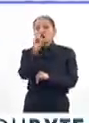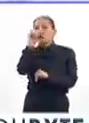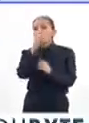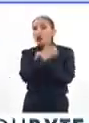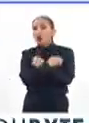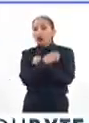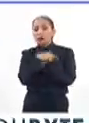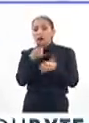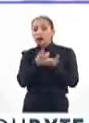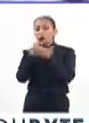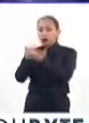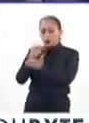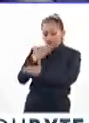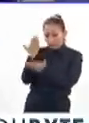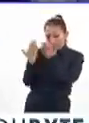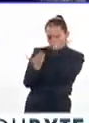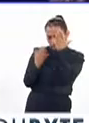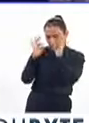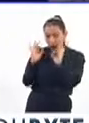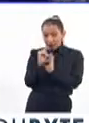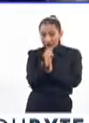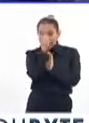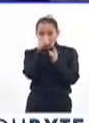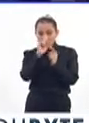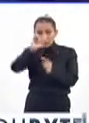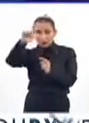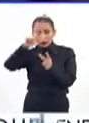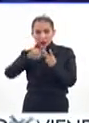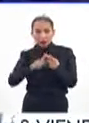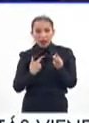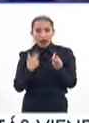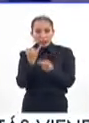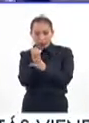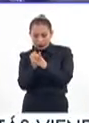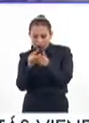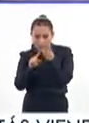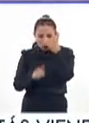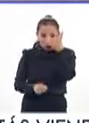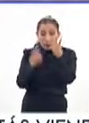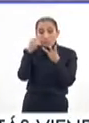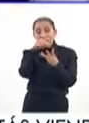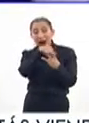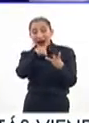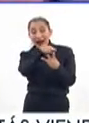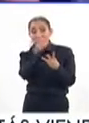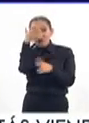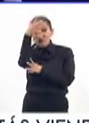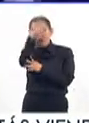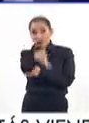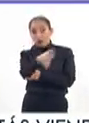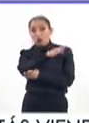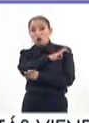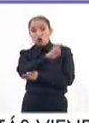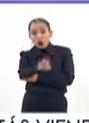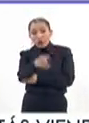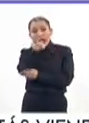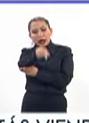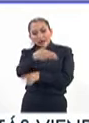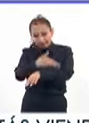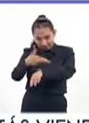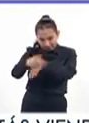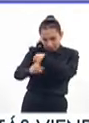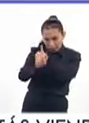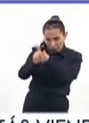4.0 permite una mejor preparación a técnicos, profesionistas e investigadores para que en un futuro puedan ser quienes